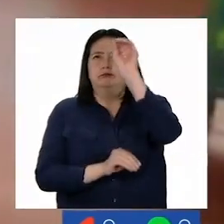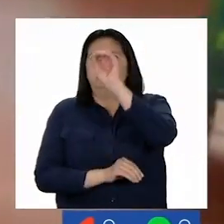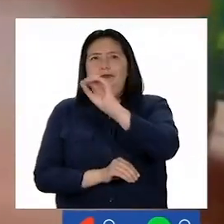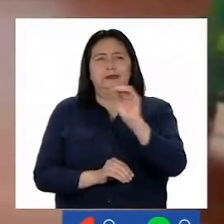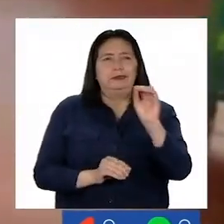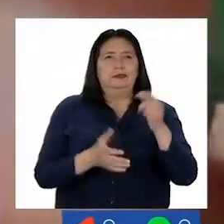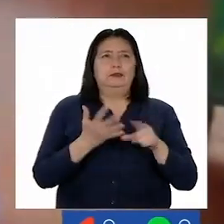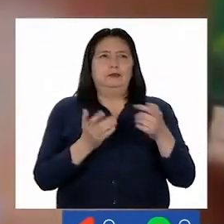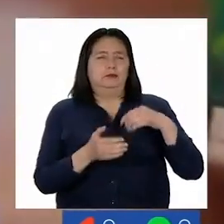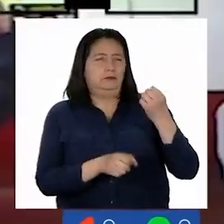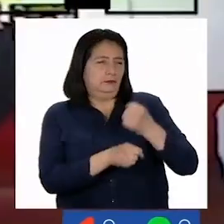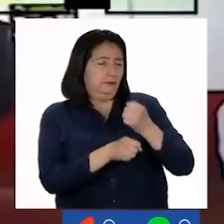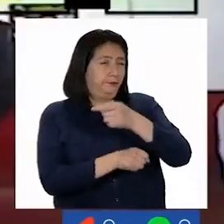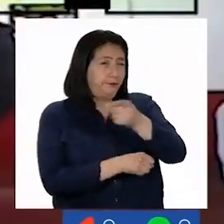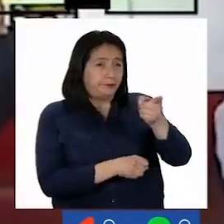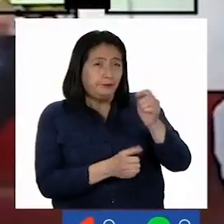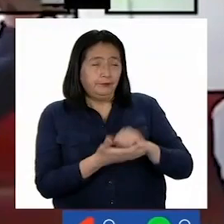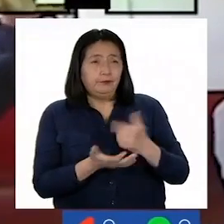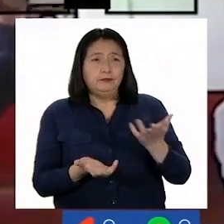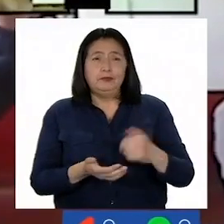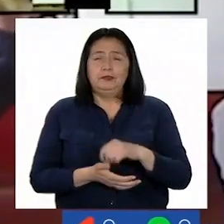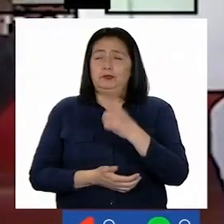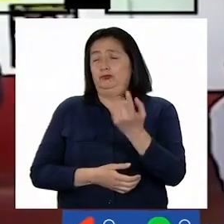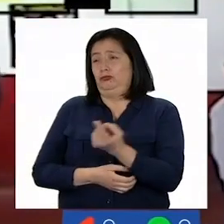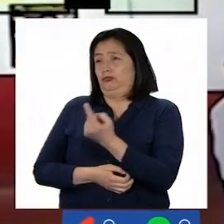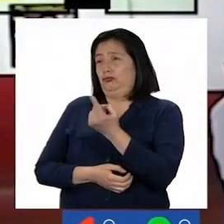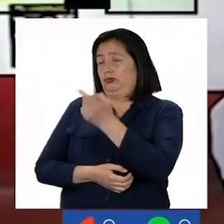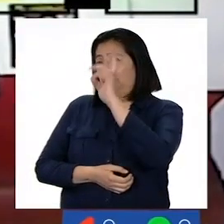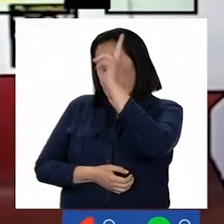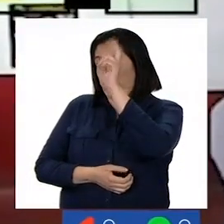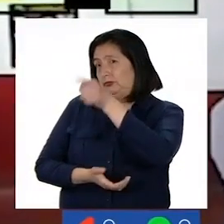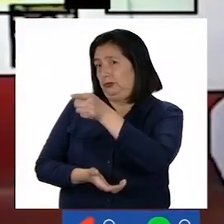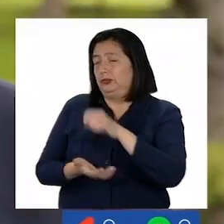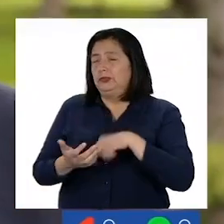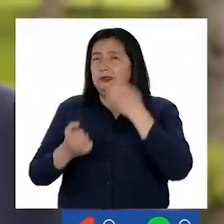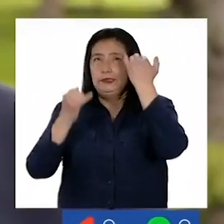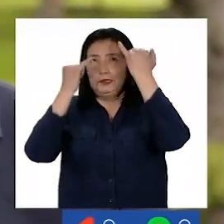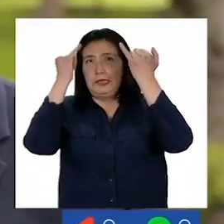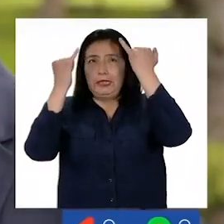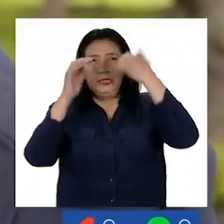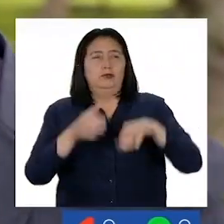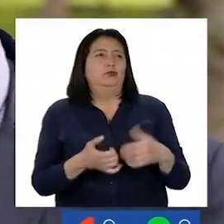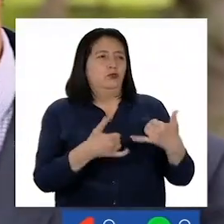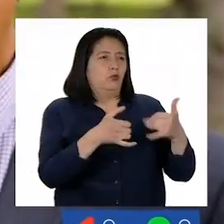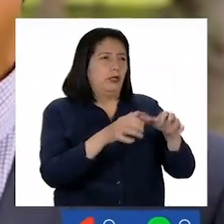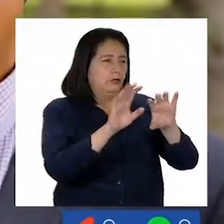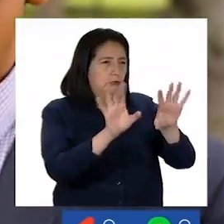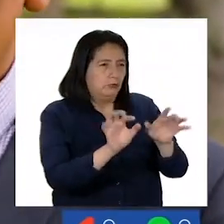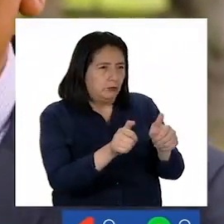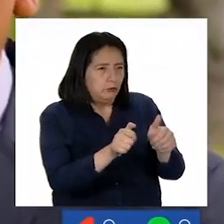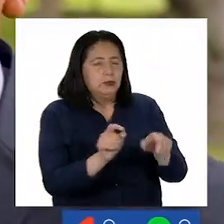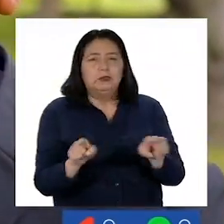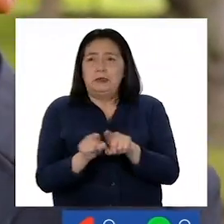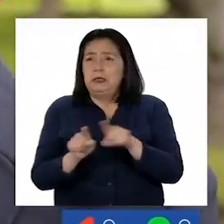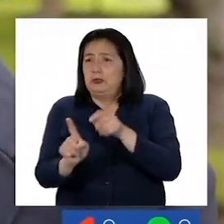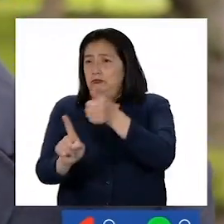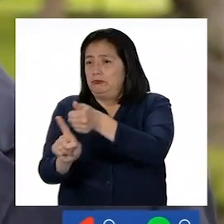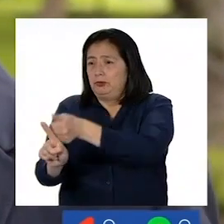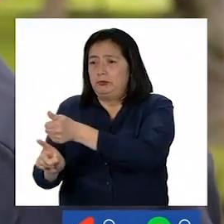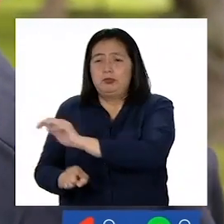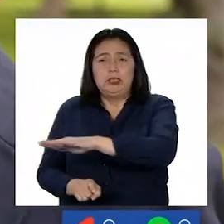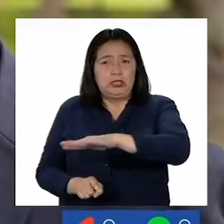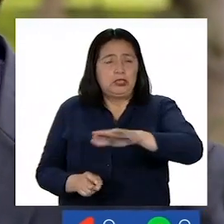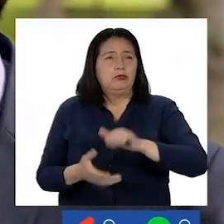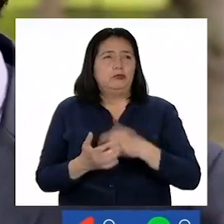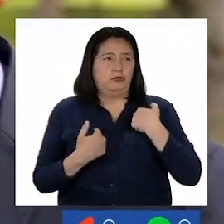Fuimos trabajando con la lógica de que no solo el profesor tiene que crear un videojuego, sino también los propios chicos, en función